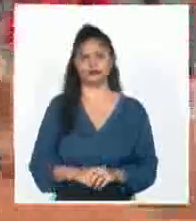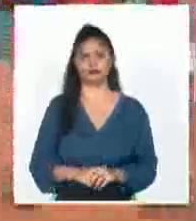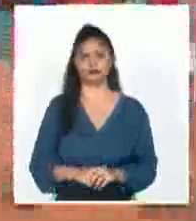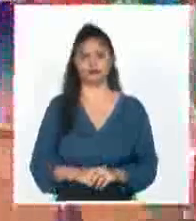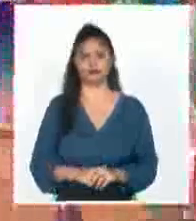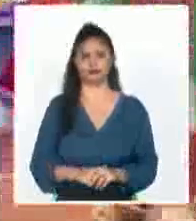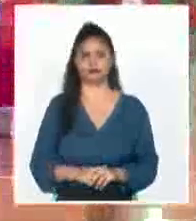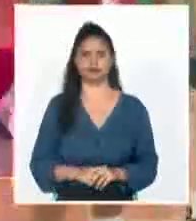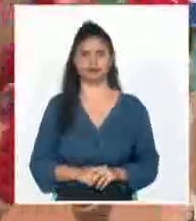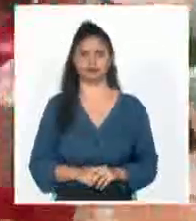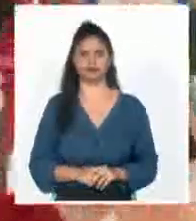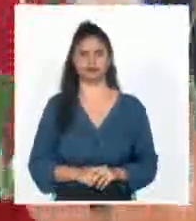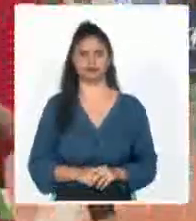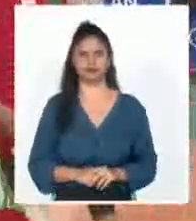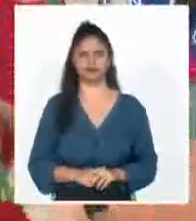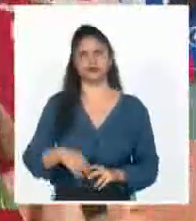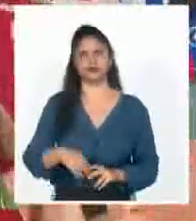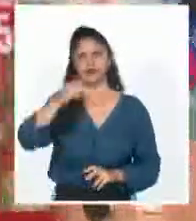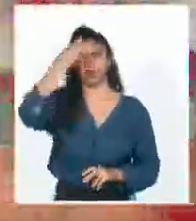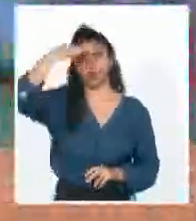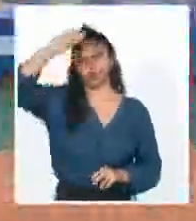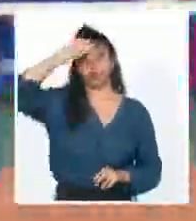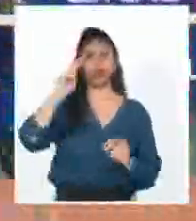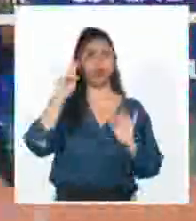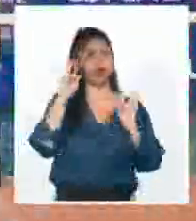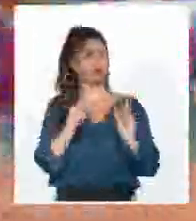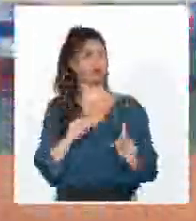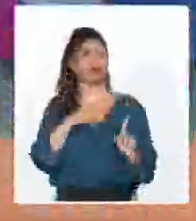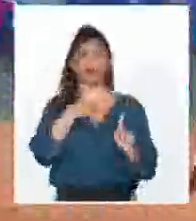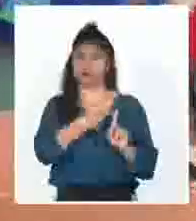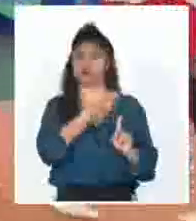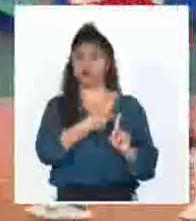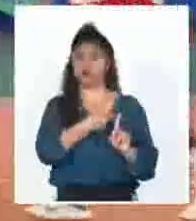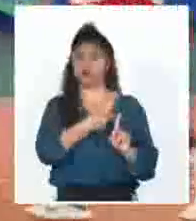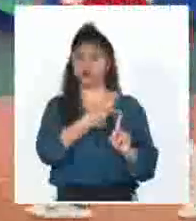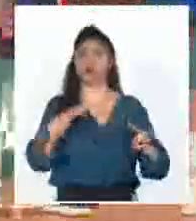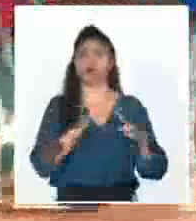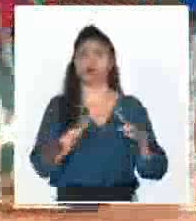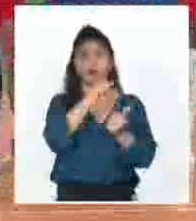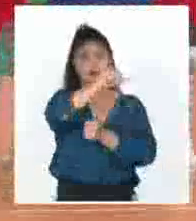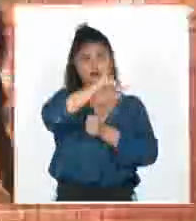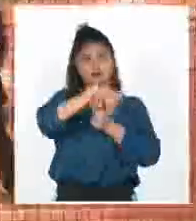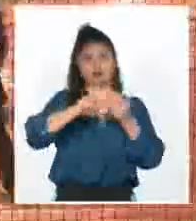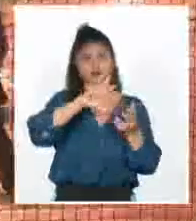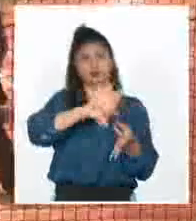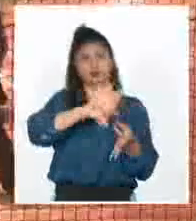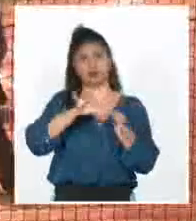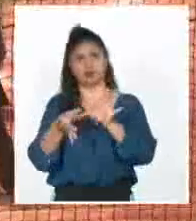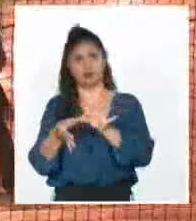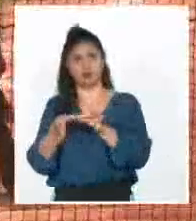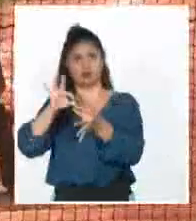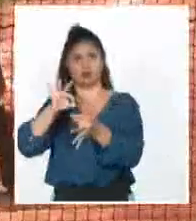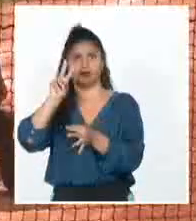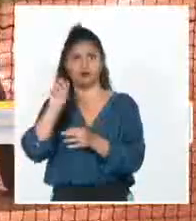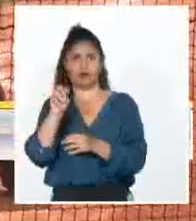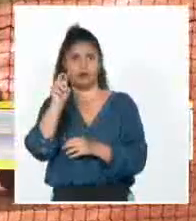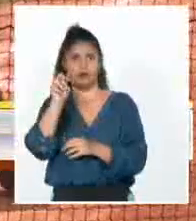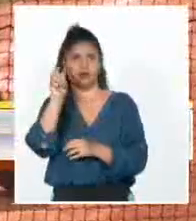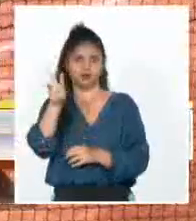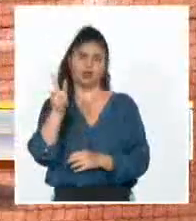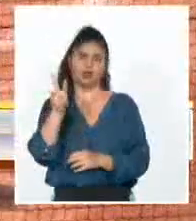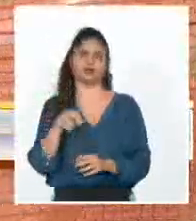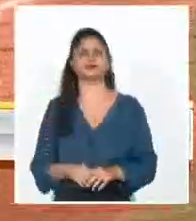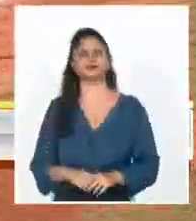El protagonismo de Cuba en los Juegos Centroamericanos y del Caribe San Salvador 2023 no se remite solo al desempeño de sus